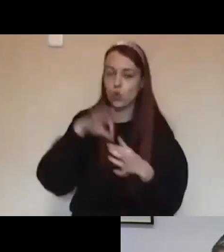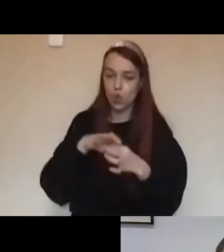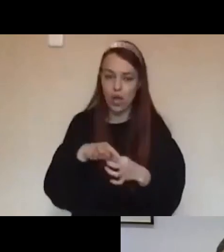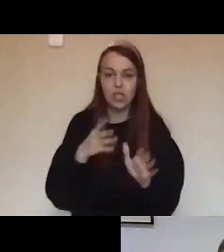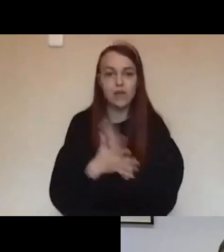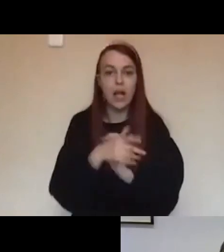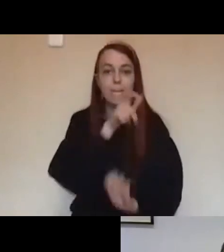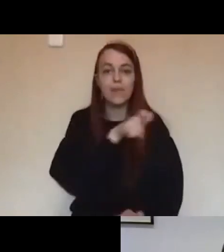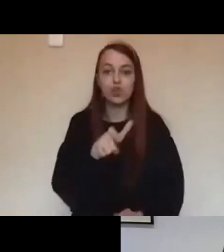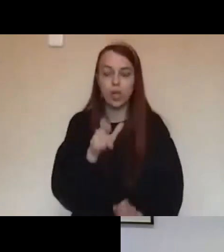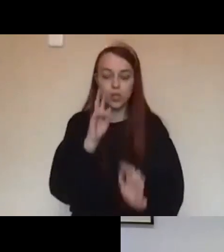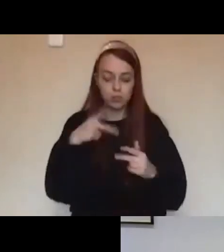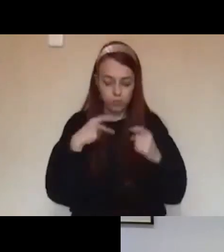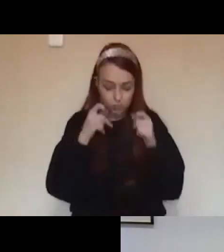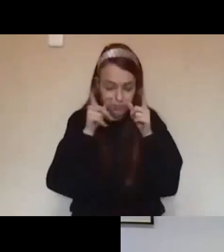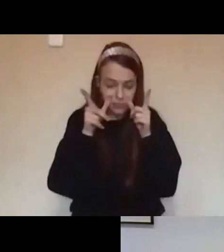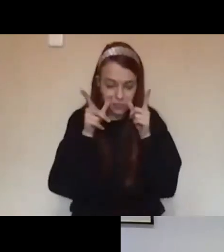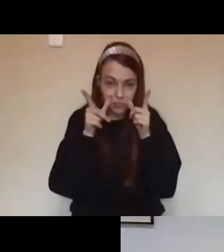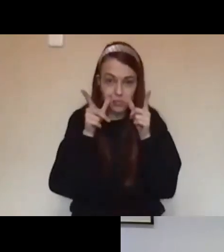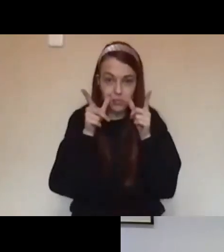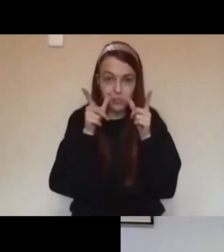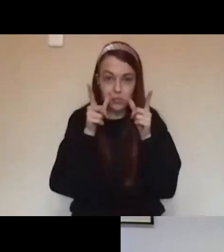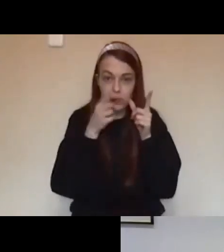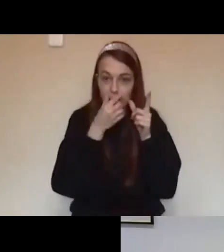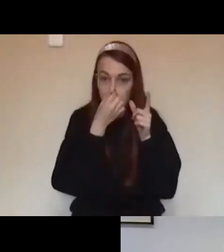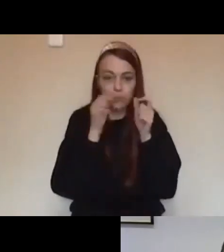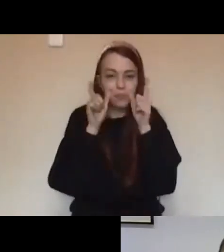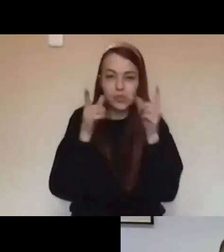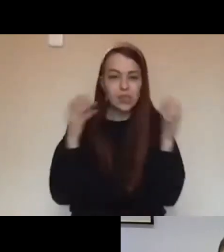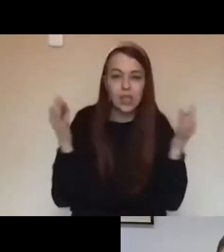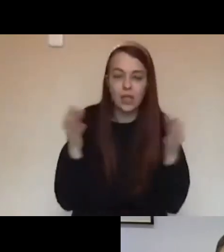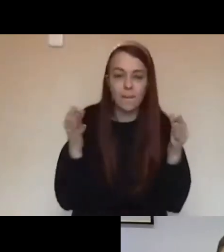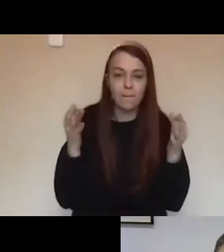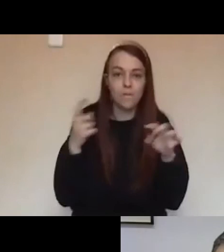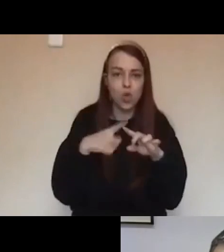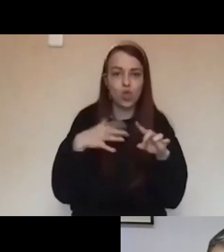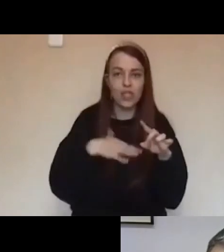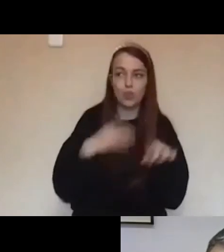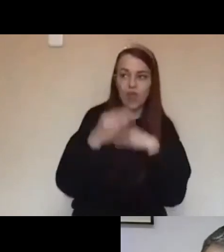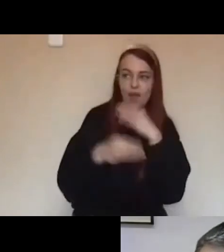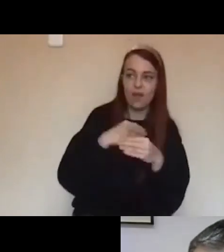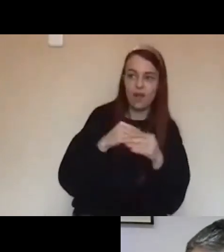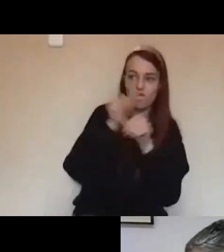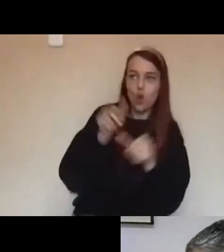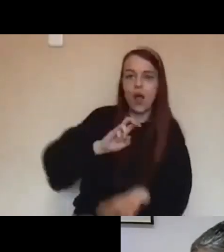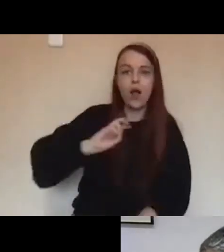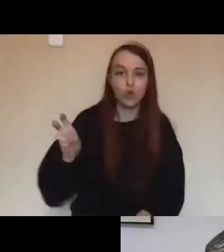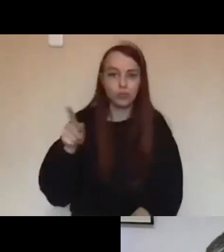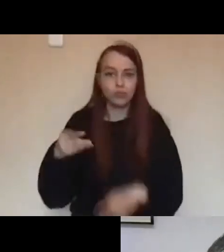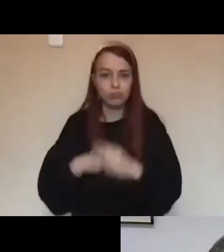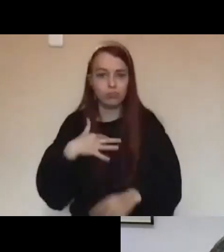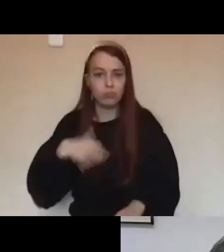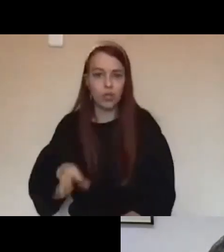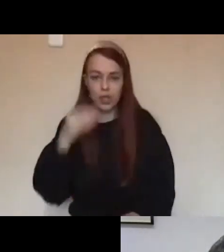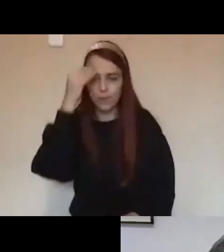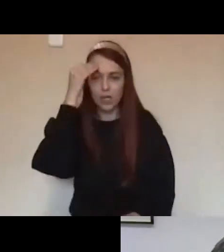da cuenta a menudo de que las cosas se pueden hacer de otro modo. Y creo que el valor